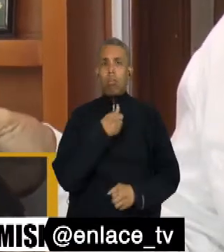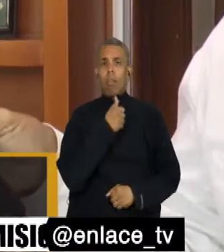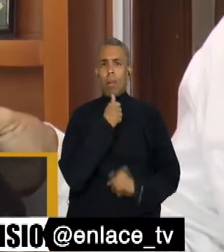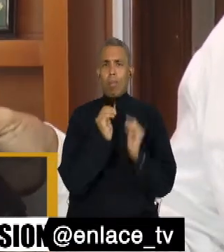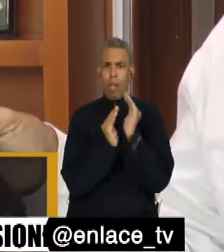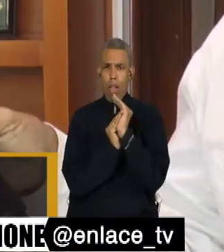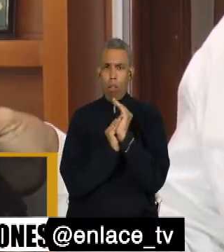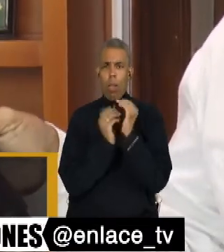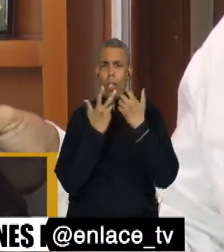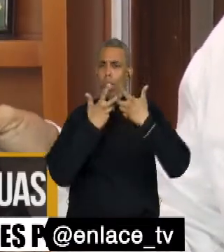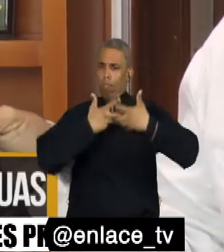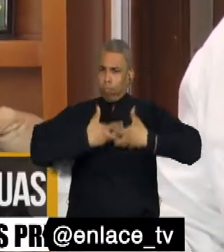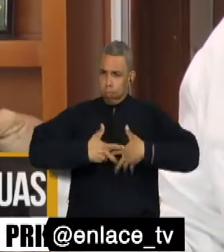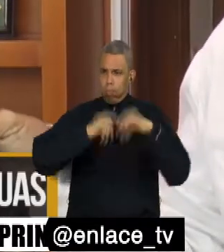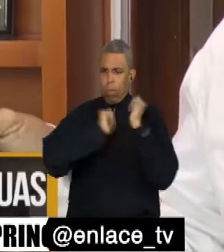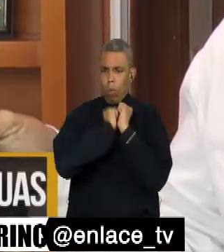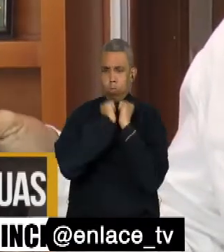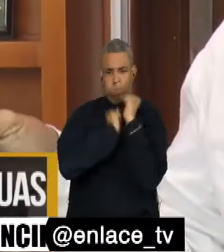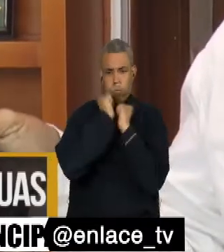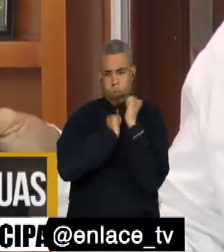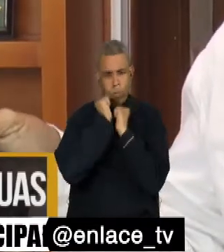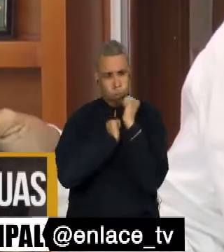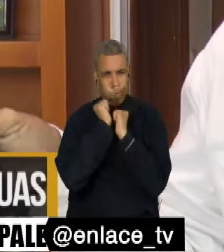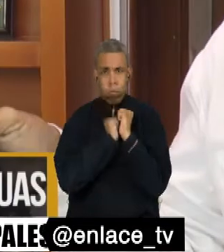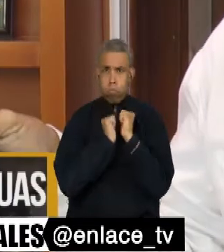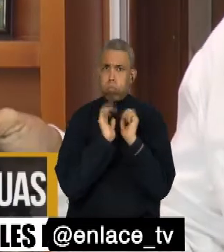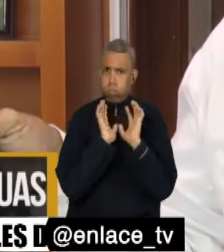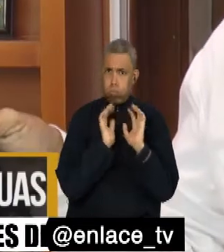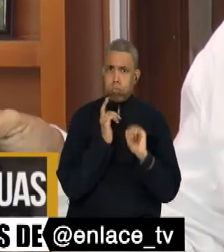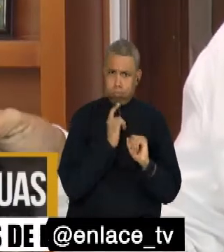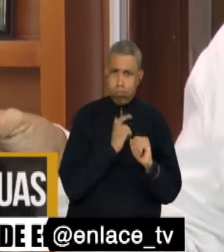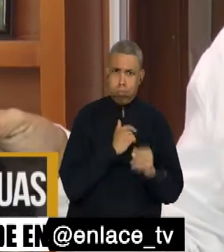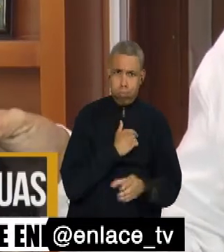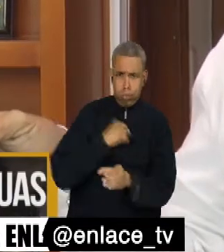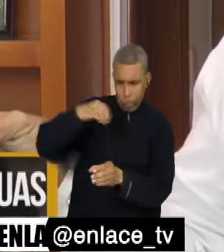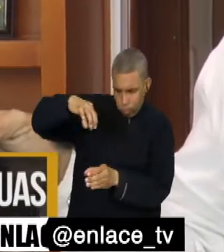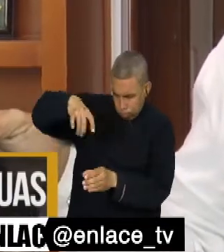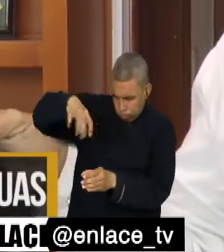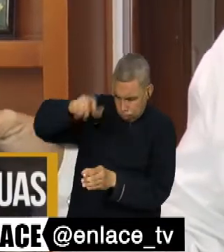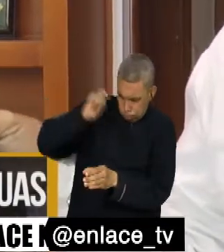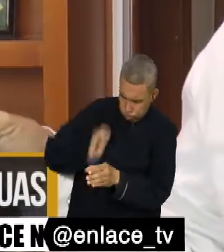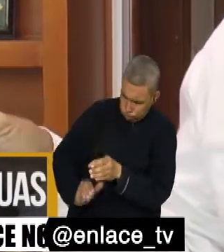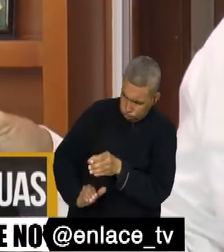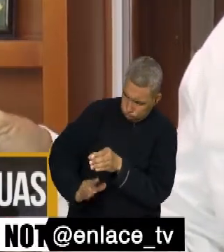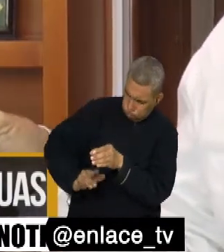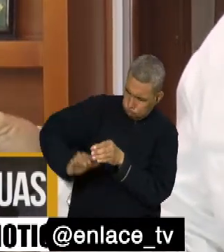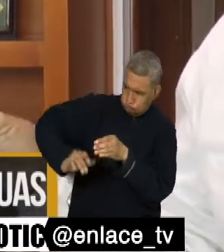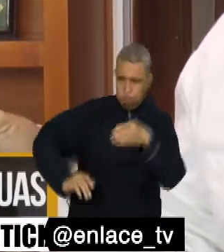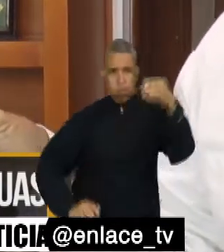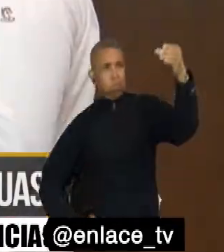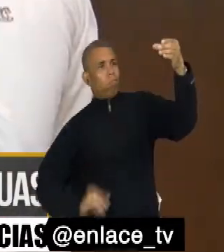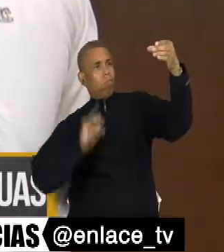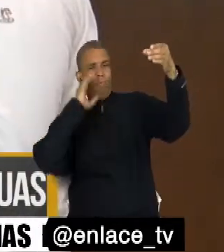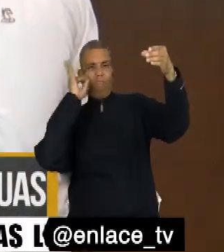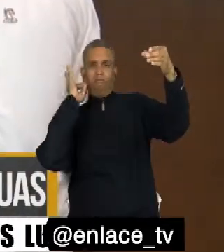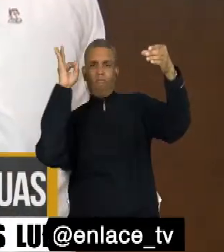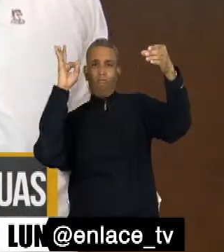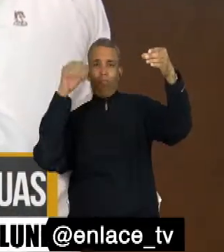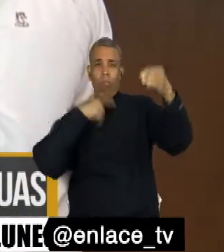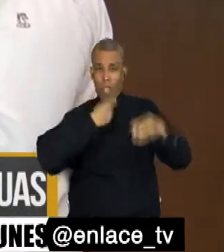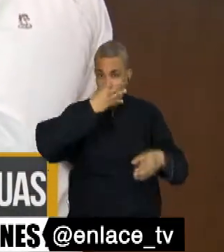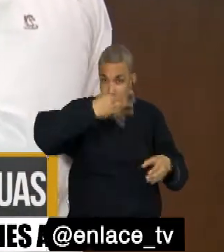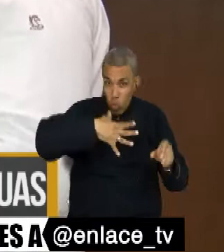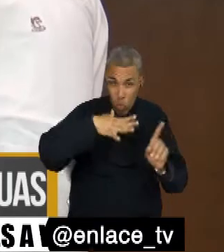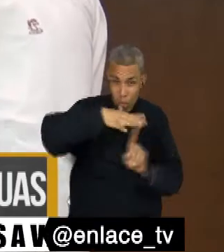agua 100% pura para consumo humano, por lo tanto es darle un parte de tranquilidad a la comunidad. El funcionario